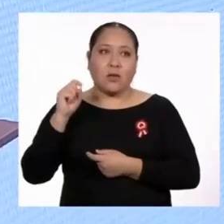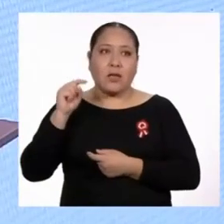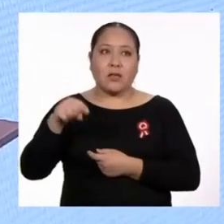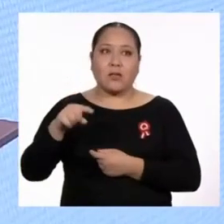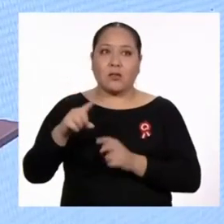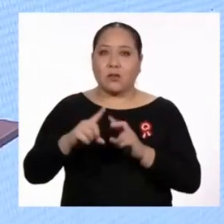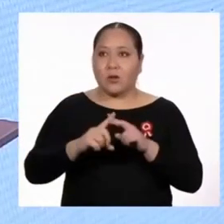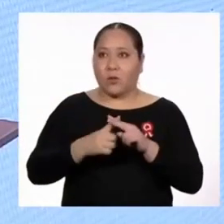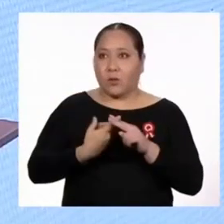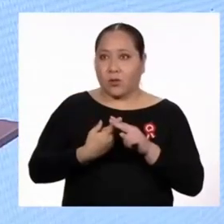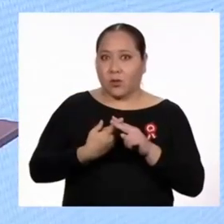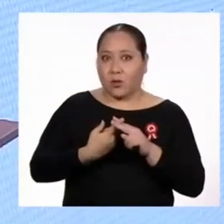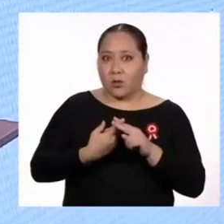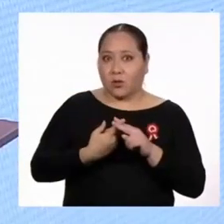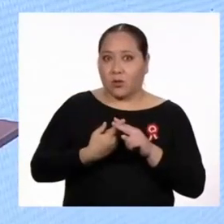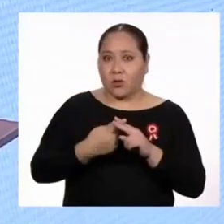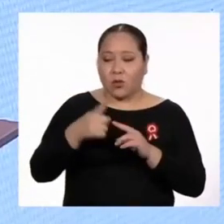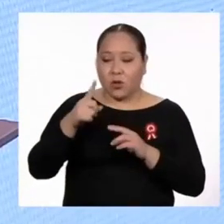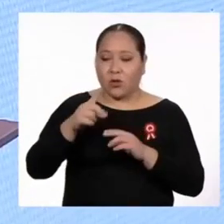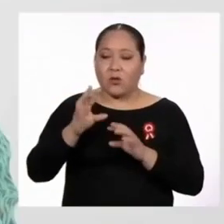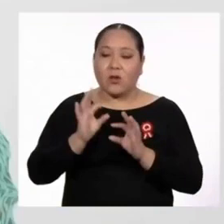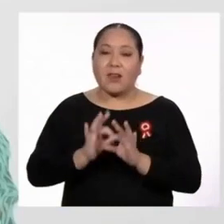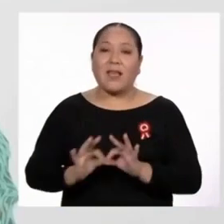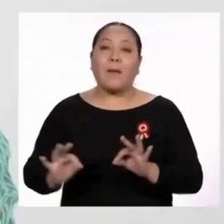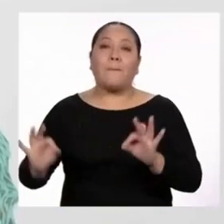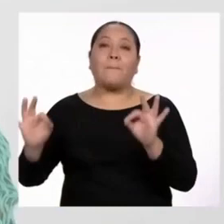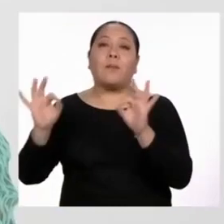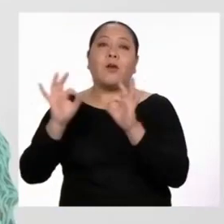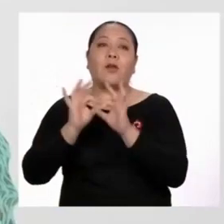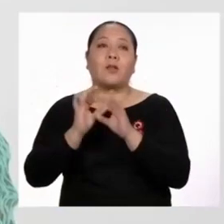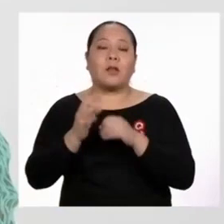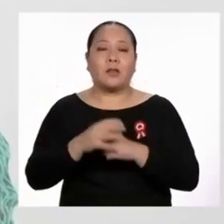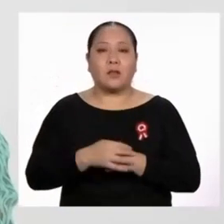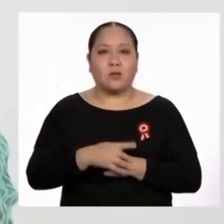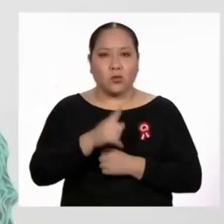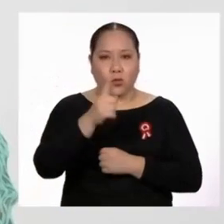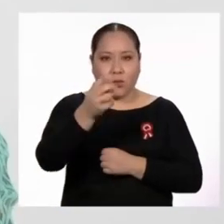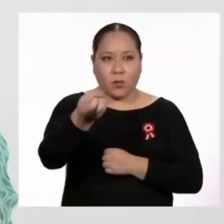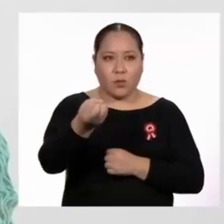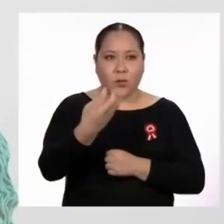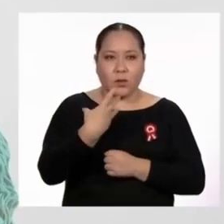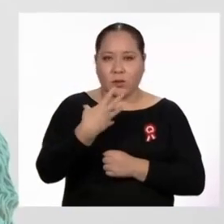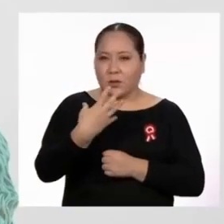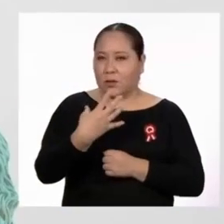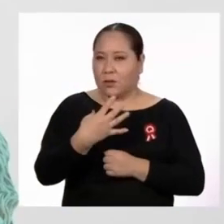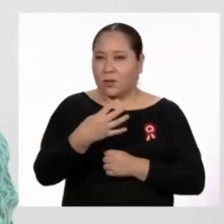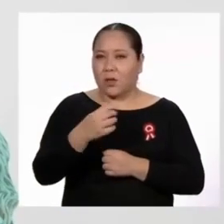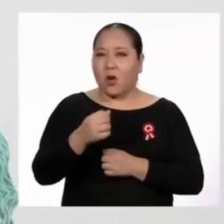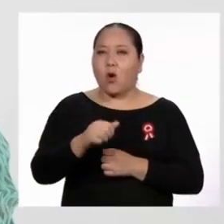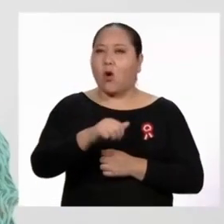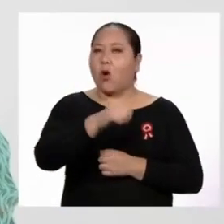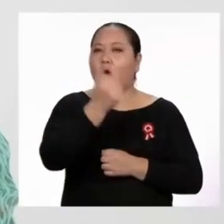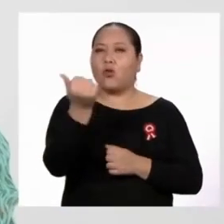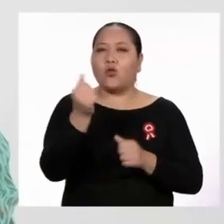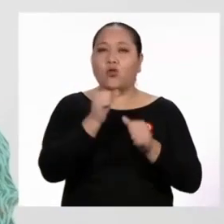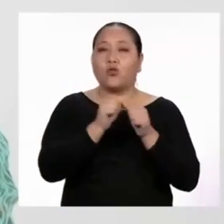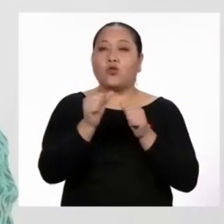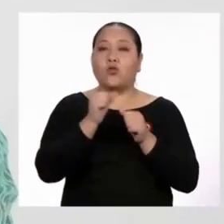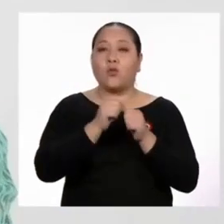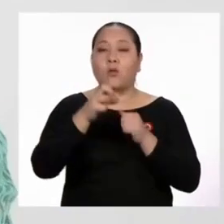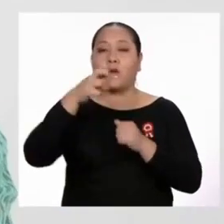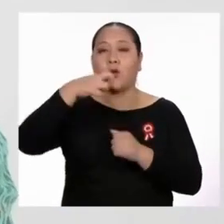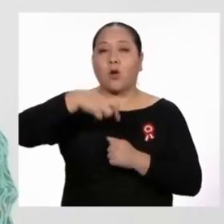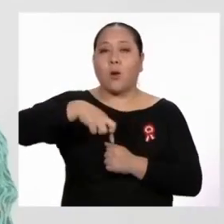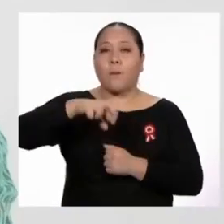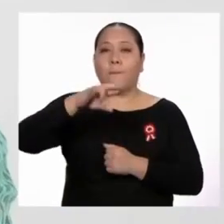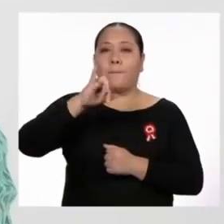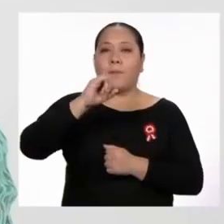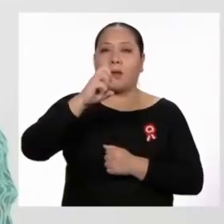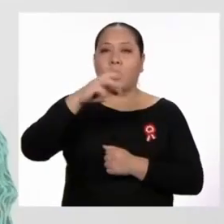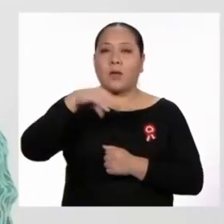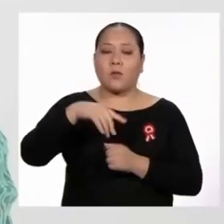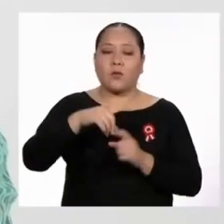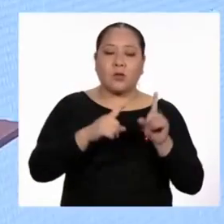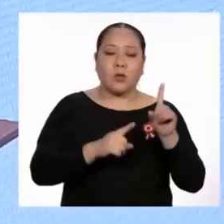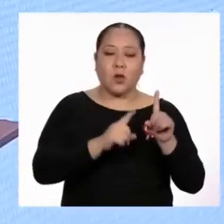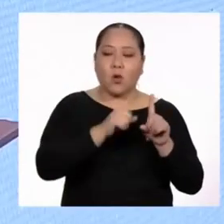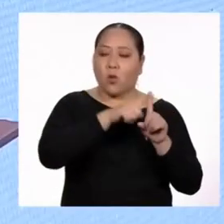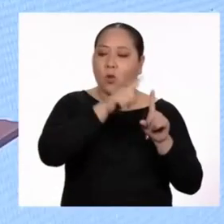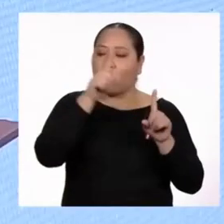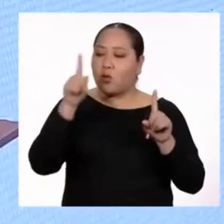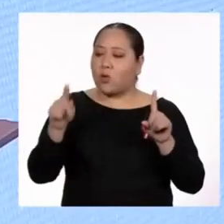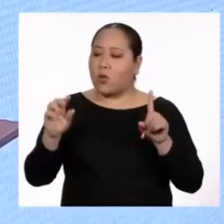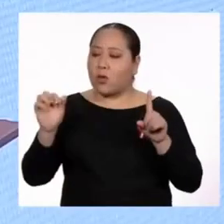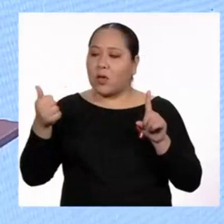primordiales, no que sean familia o algo así. ¿Crees que me puedas encontrar los números primos que hay entre el 1 y el